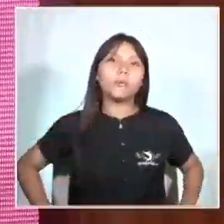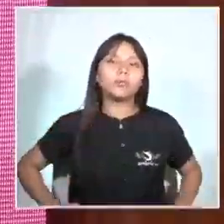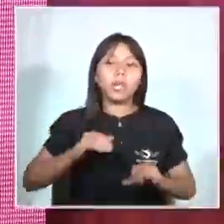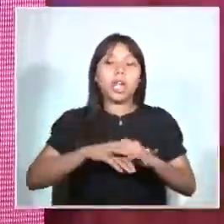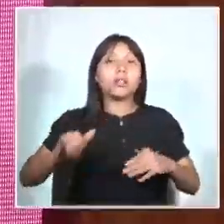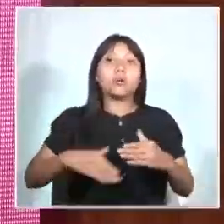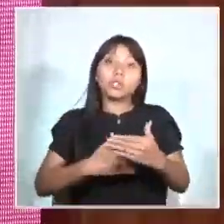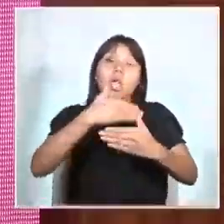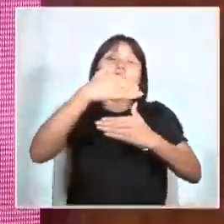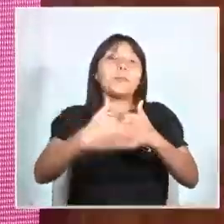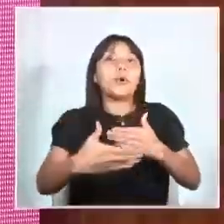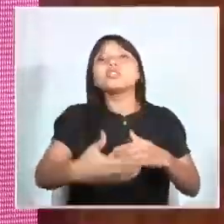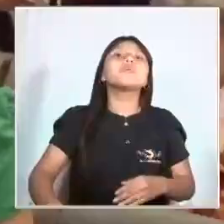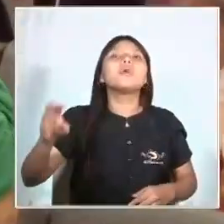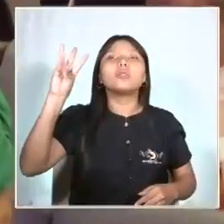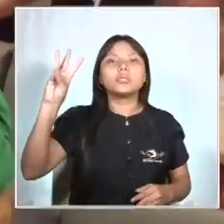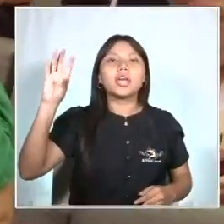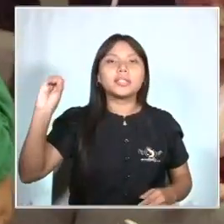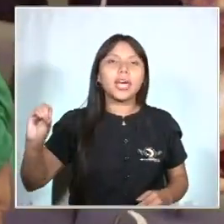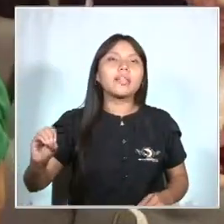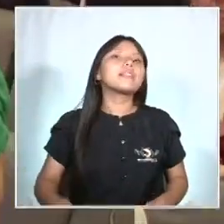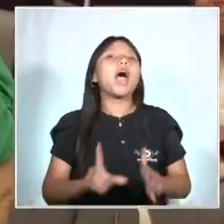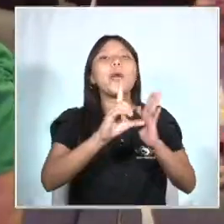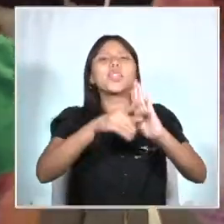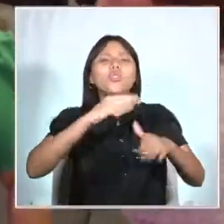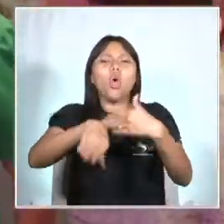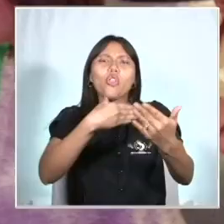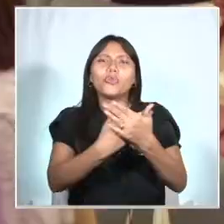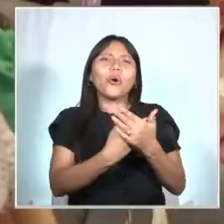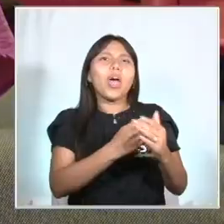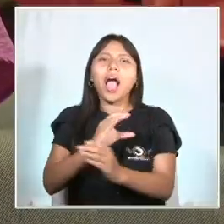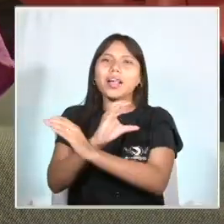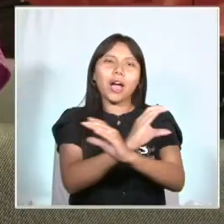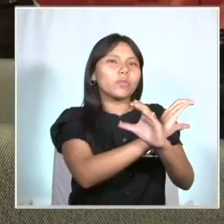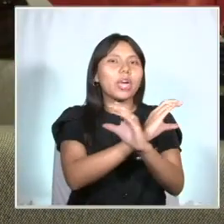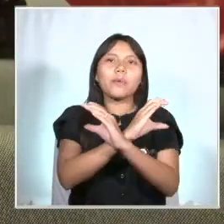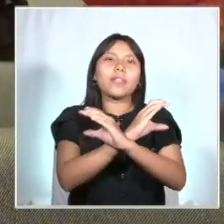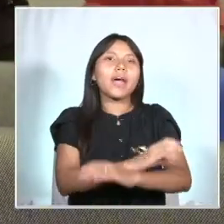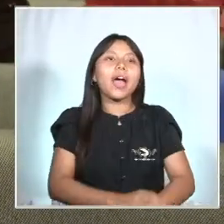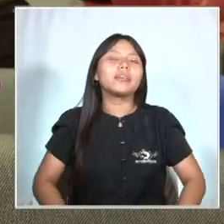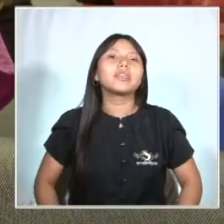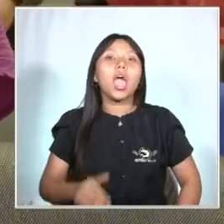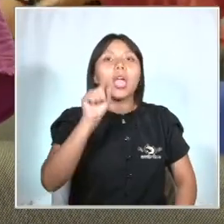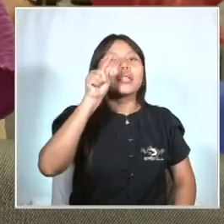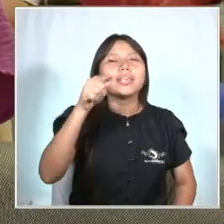60 minutos toda cautividad se rompe.